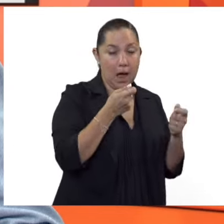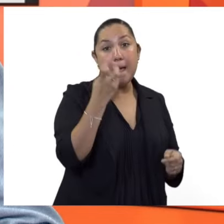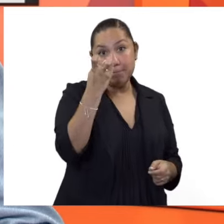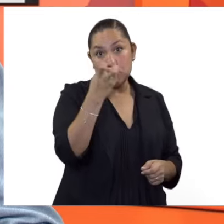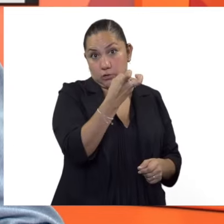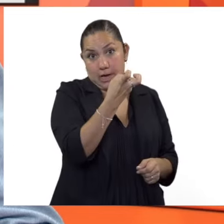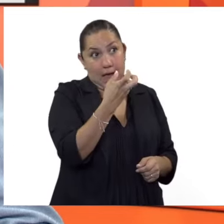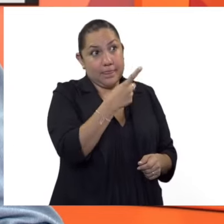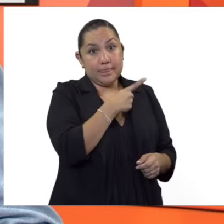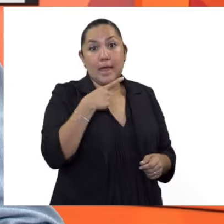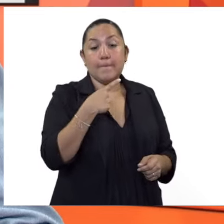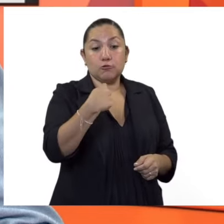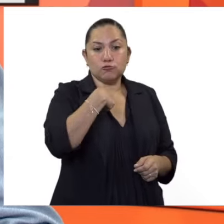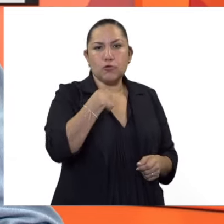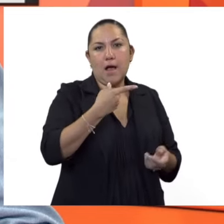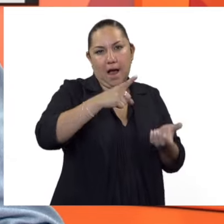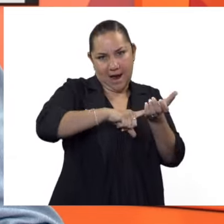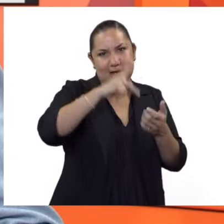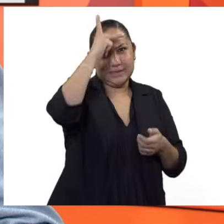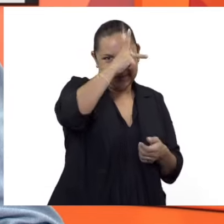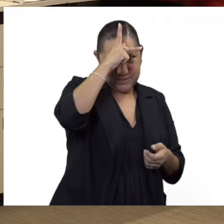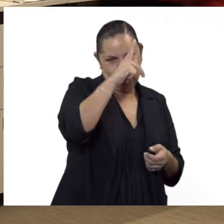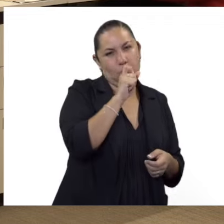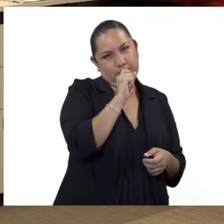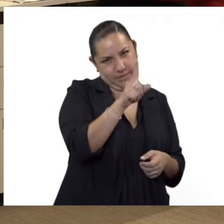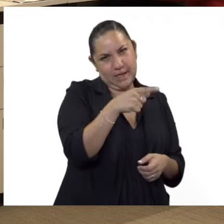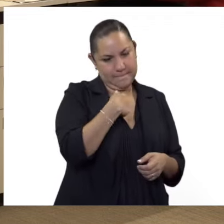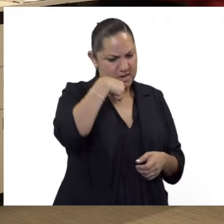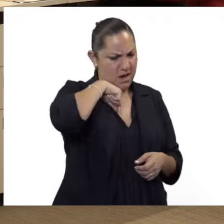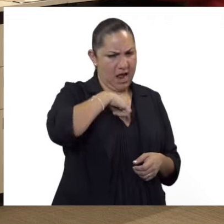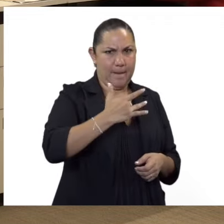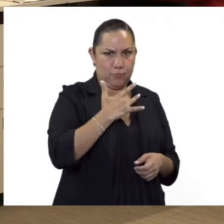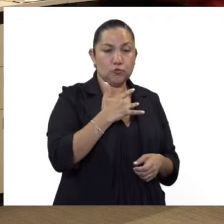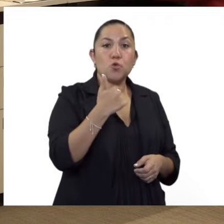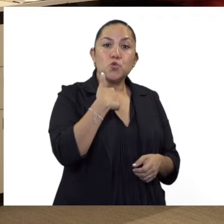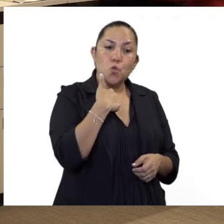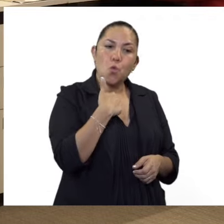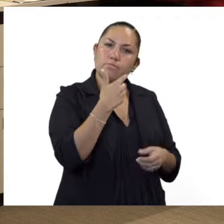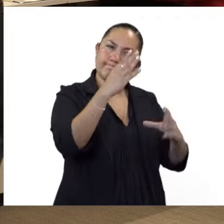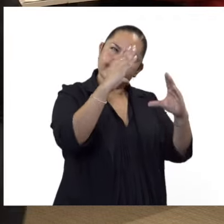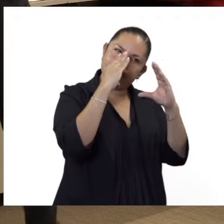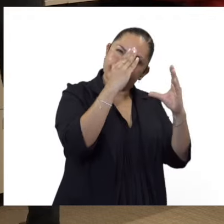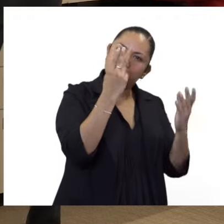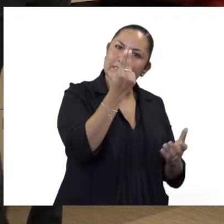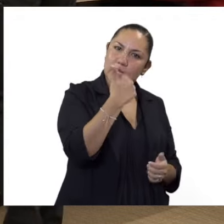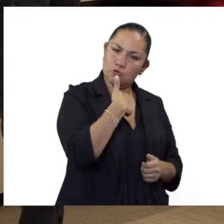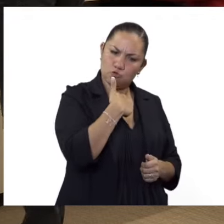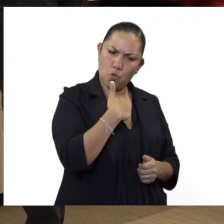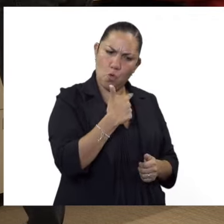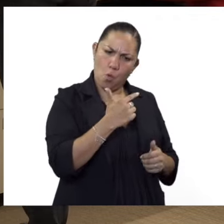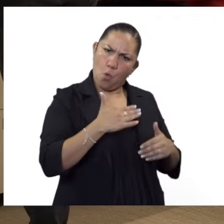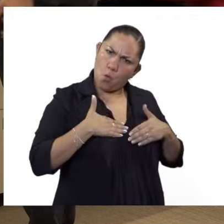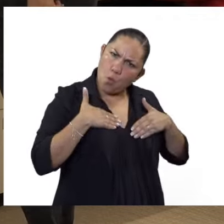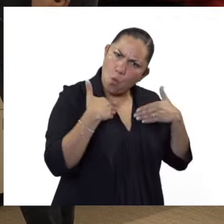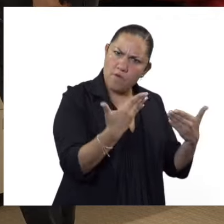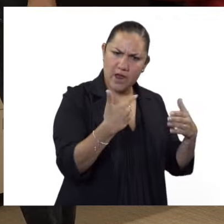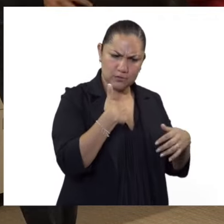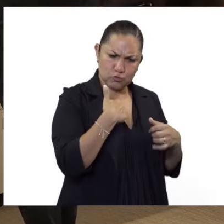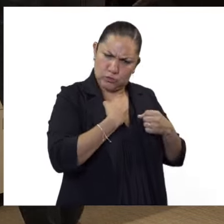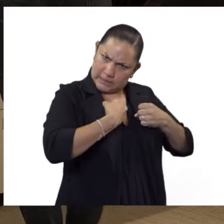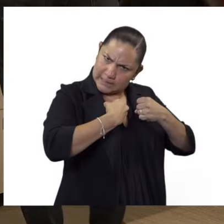tuve que aprender a tener una confianza en sí mismo porque si no tenía confianza en mismo Pues tendría muchísimo miedo de